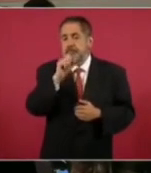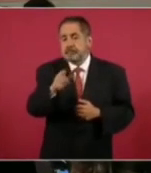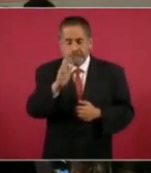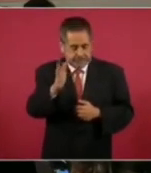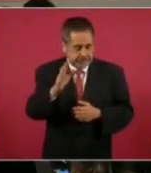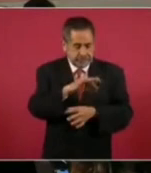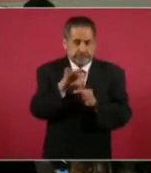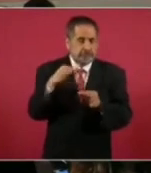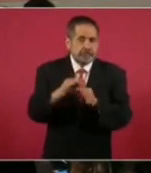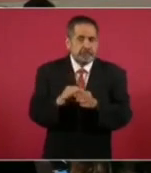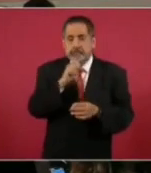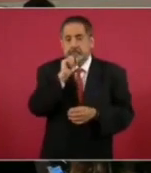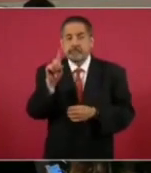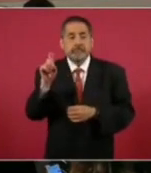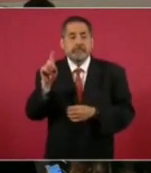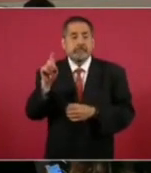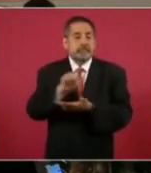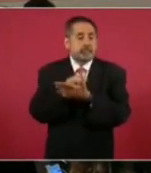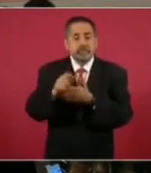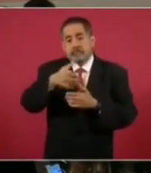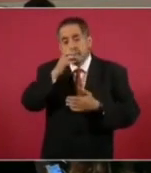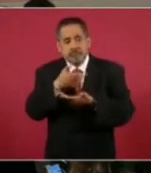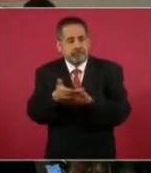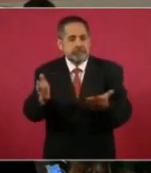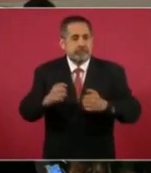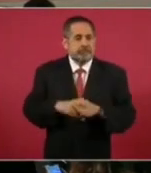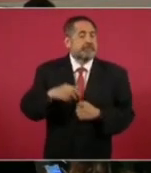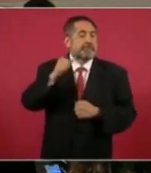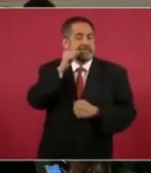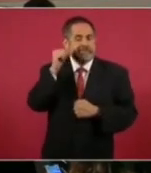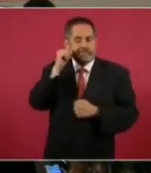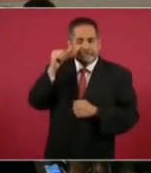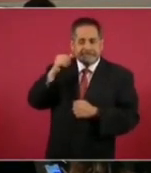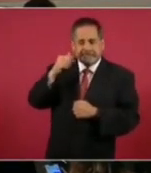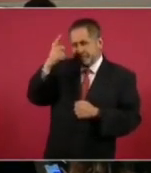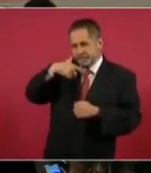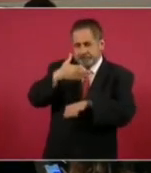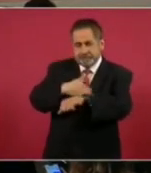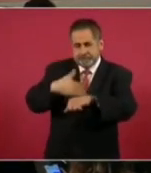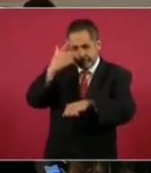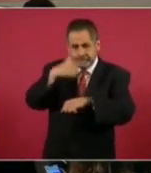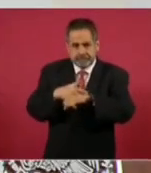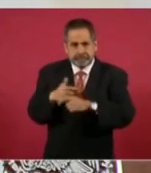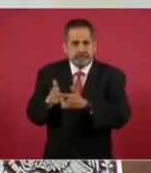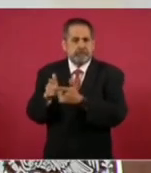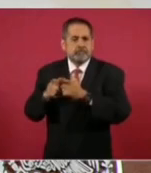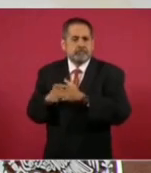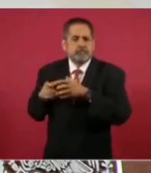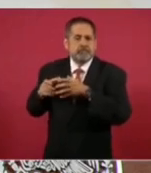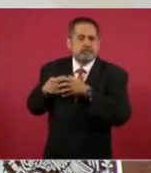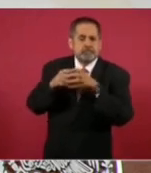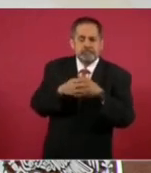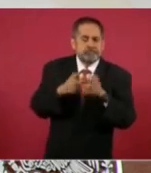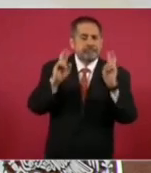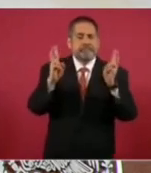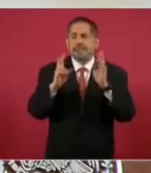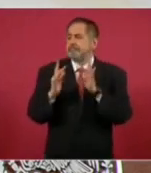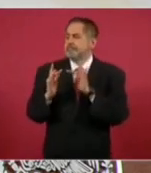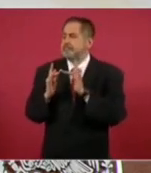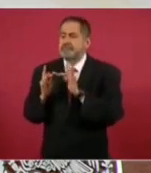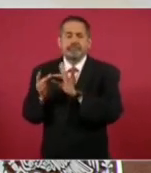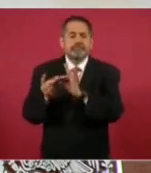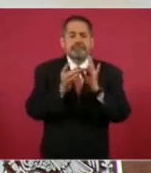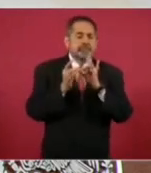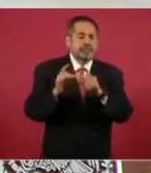El día de ayer, por la tarde-noche, se realizó el despliegue de una misión de enlace y comunicación de